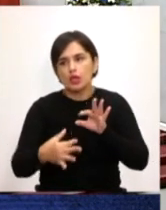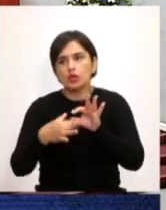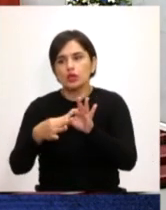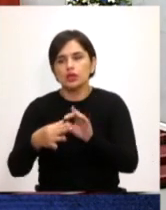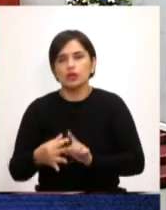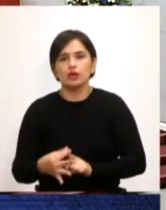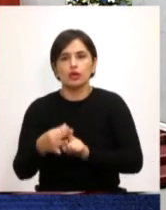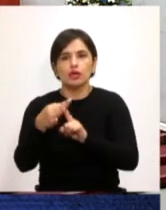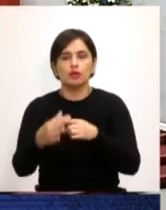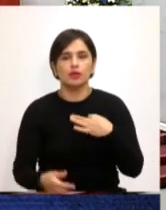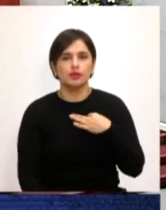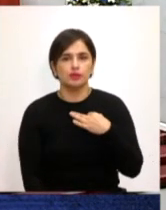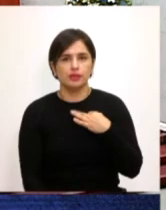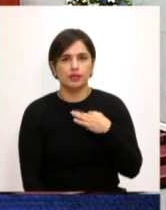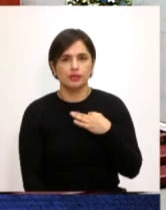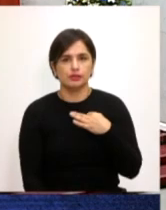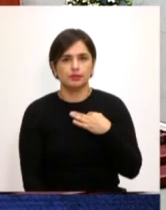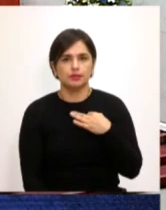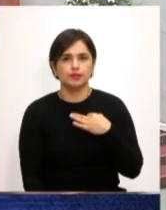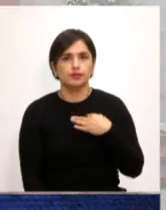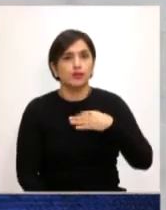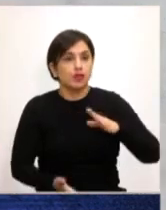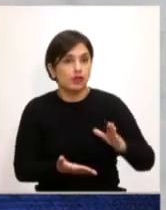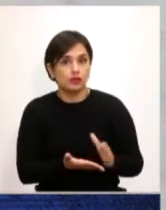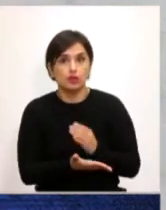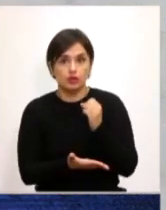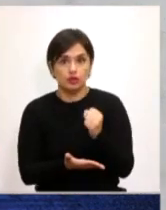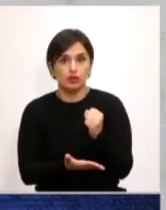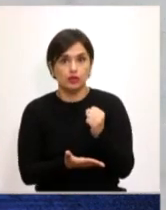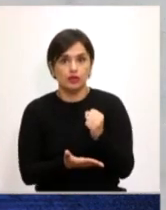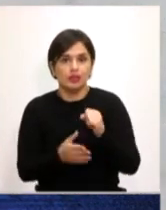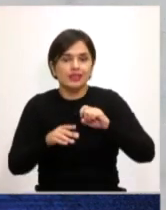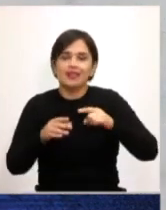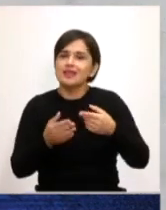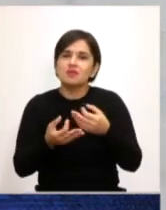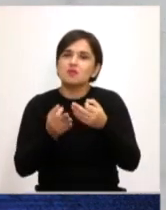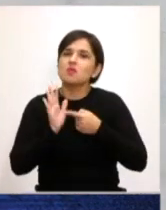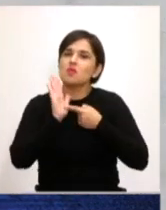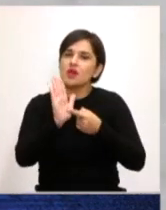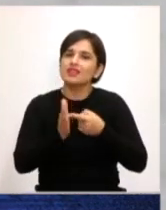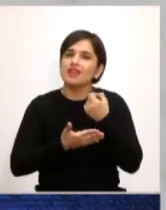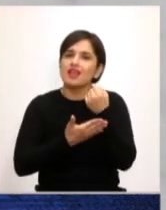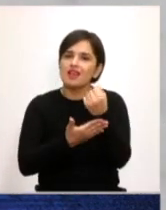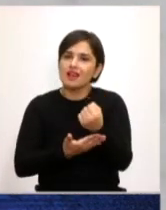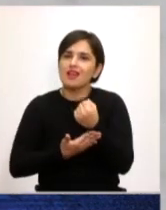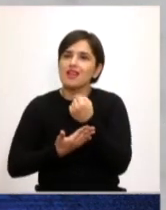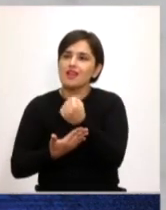prioridades ciudadanas. Estos logros son el resultado de la colaboración